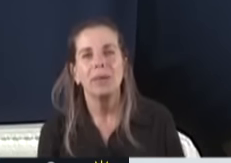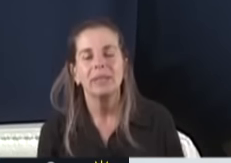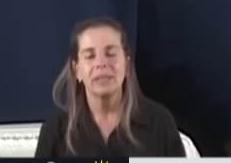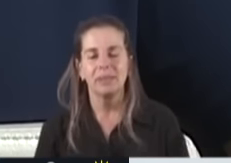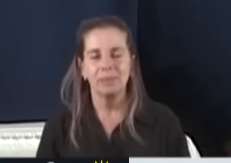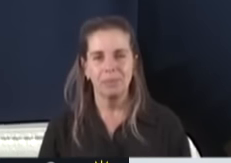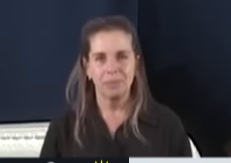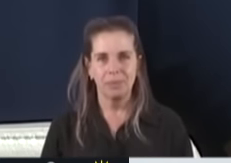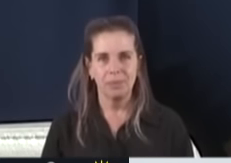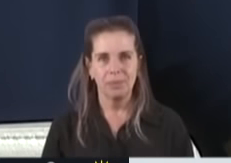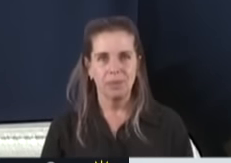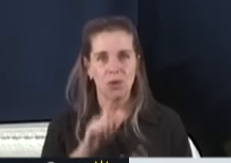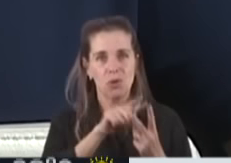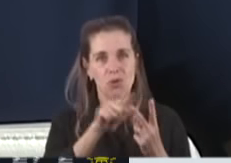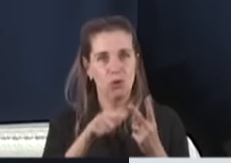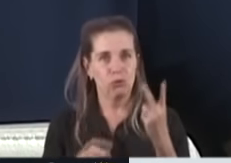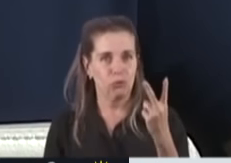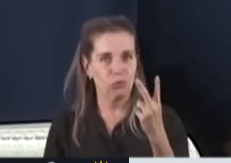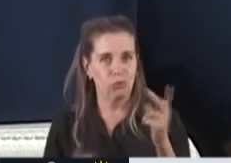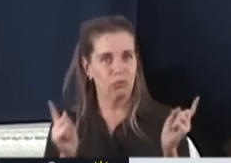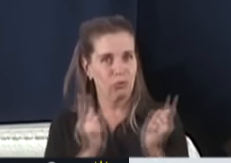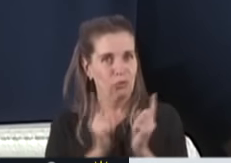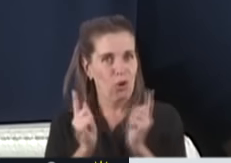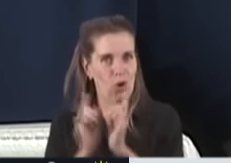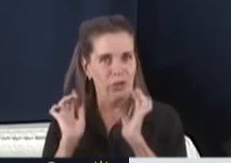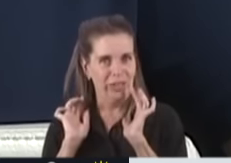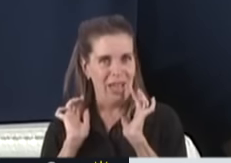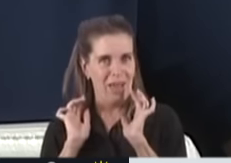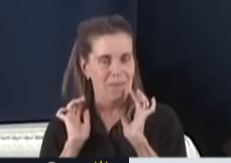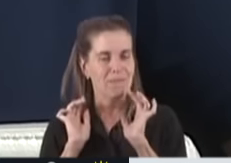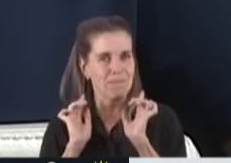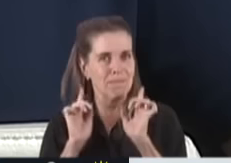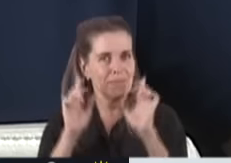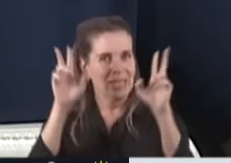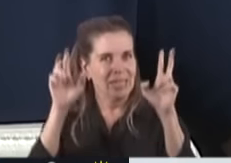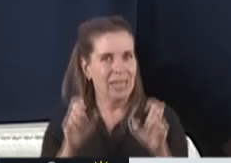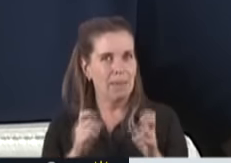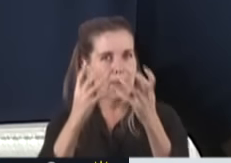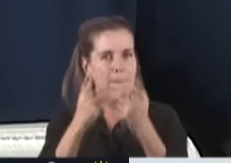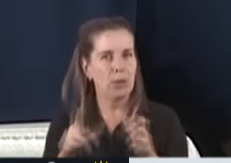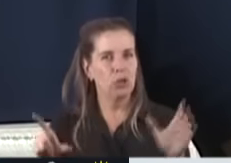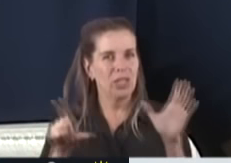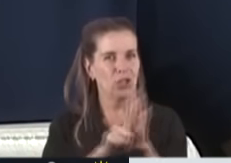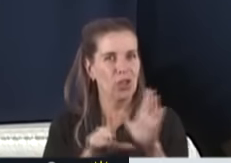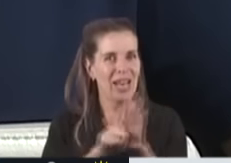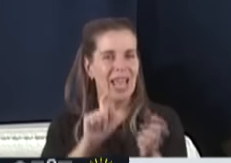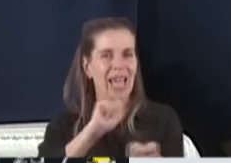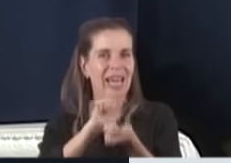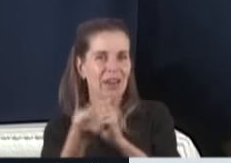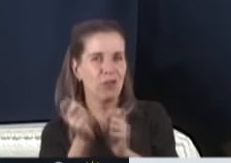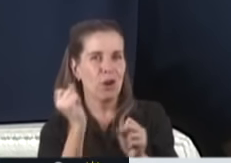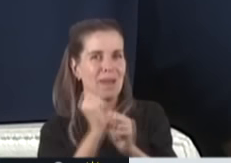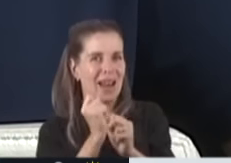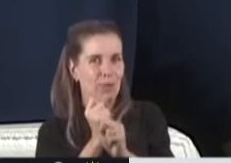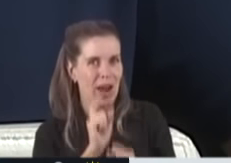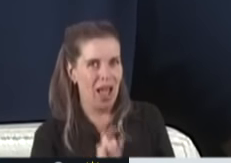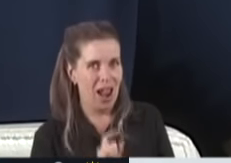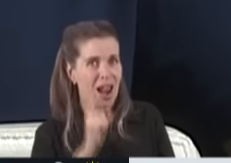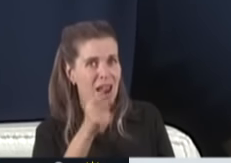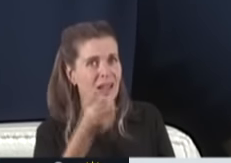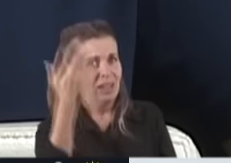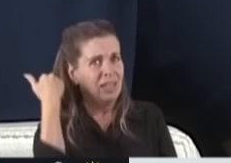3. Bueno, dos muy breves. Quiero retomar la reforma laboral que usted presentó ayer en el marco de las conclusiones del